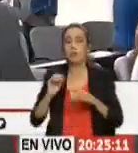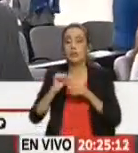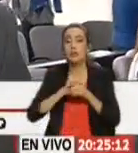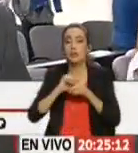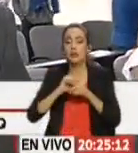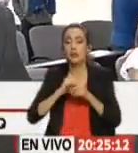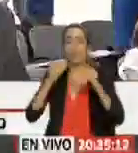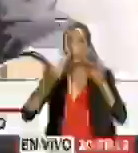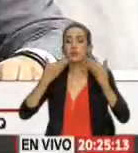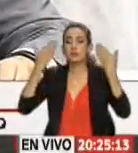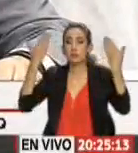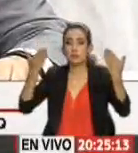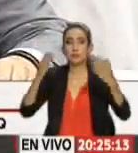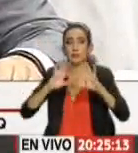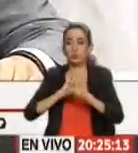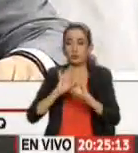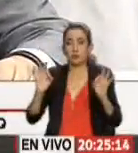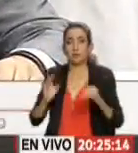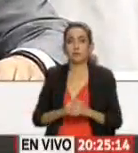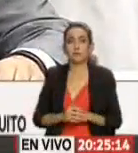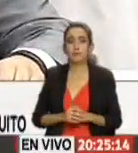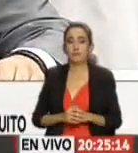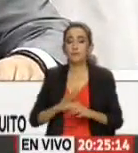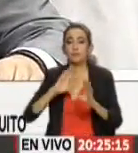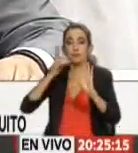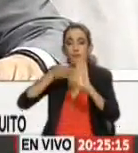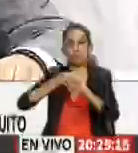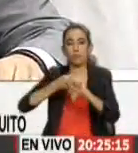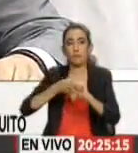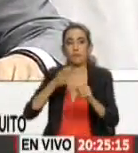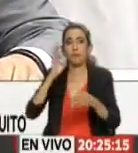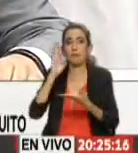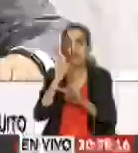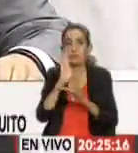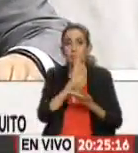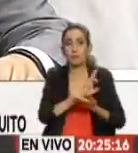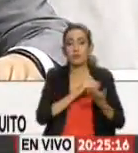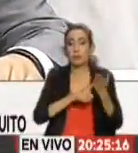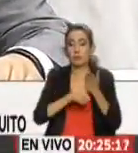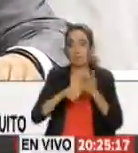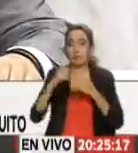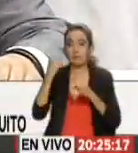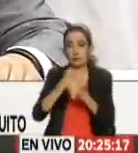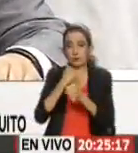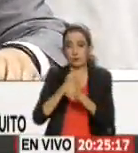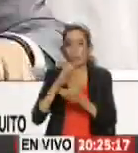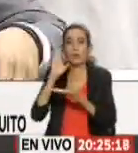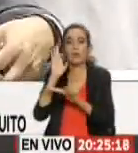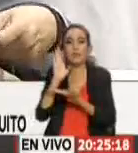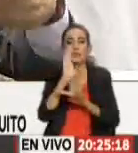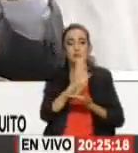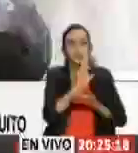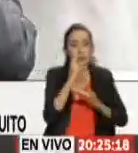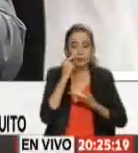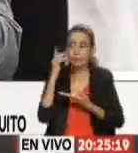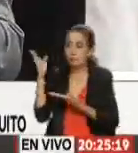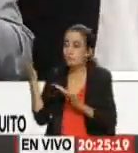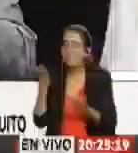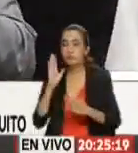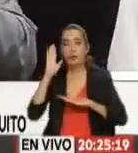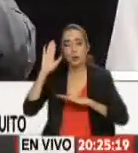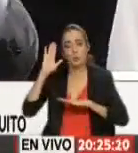de seguridad industrial. En esta suscripción participó como testigo de honor el ministro de Trabajo Andrés Maderos, quien ratificó